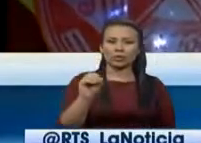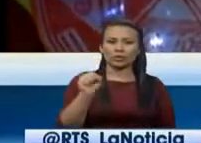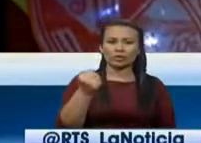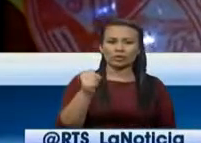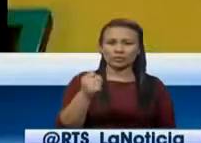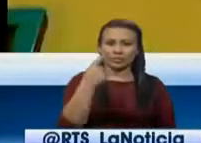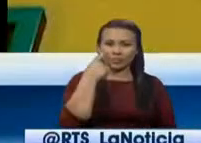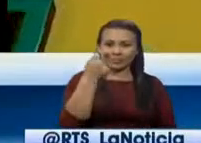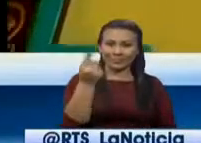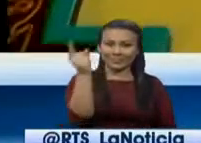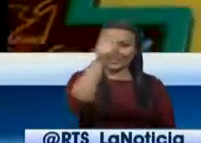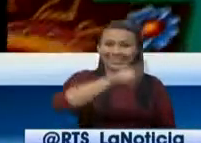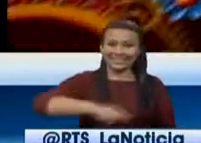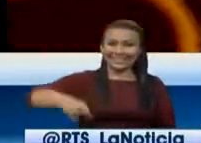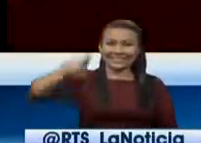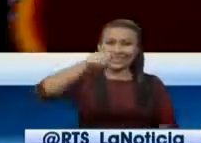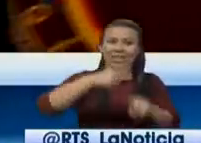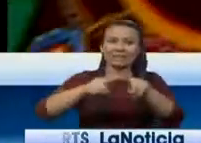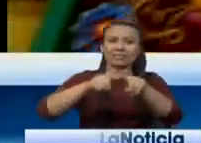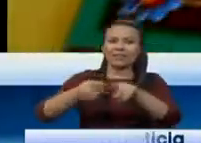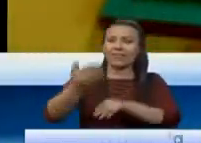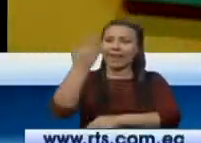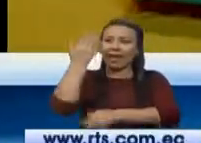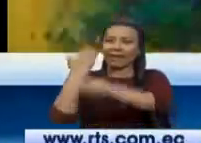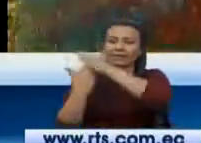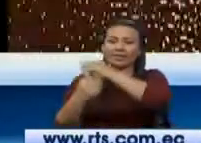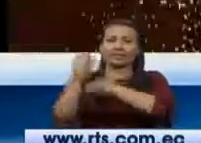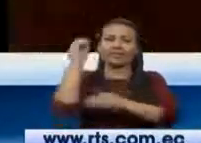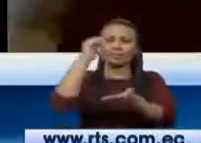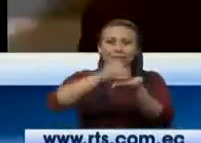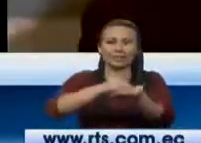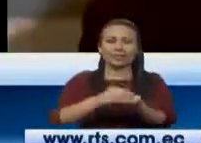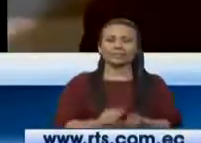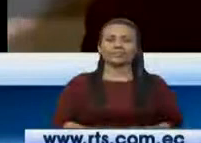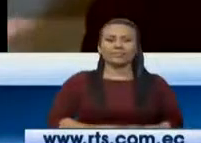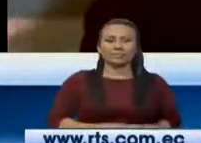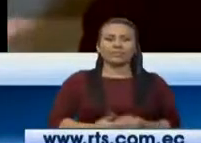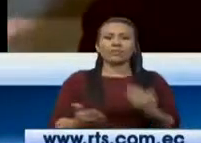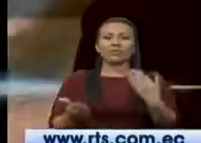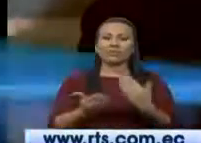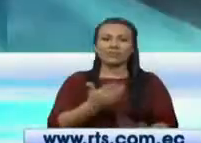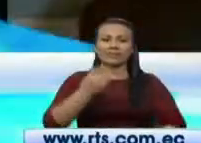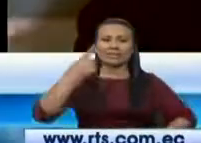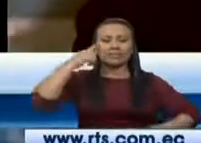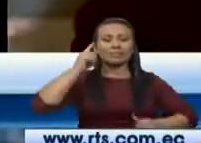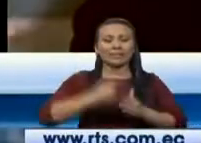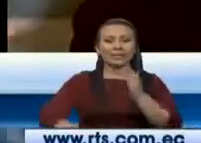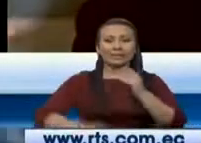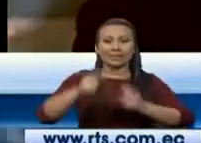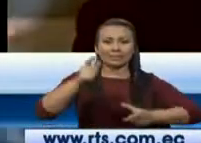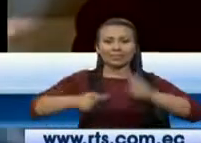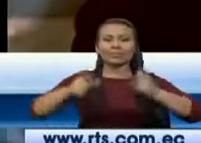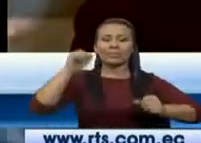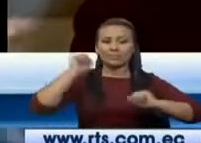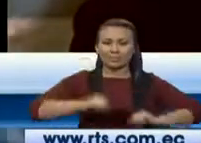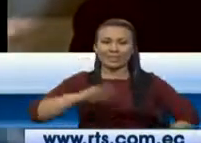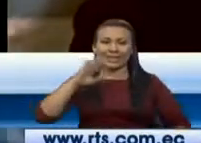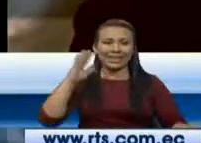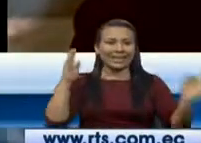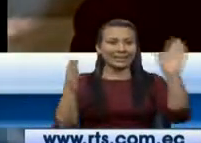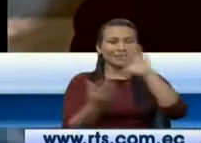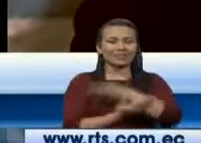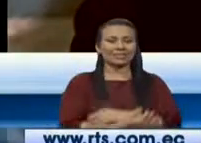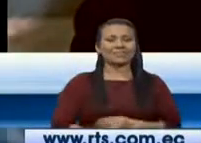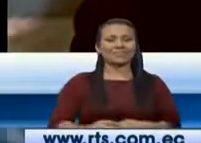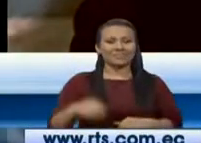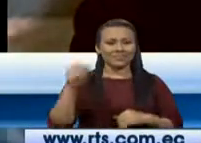pretende identificar el símbolo como una orientación al diseño que facilite un recambio en términos